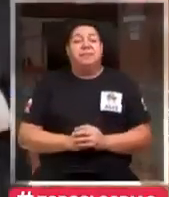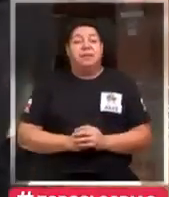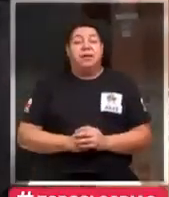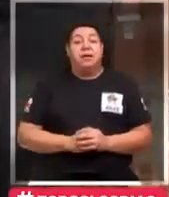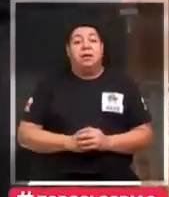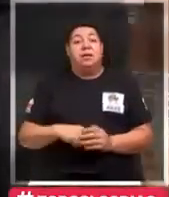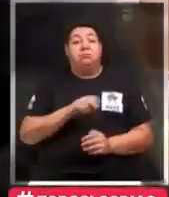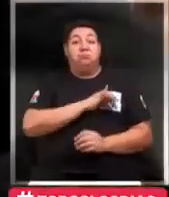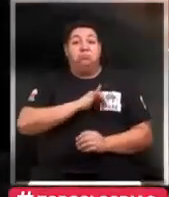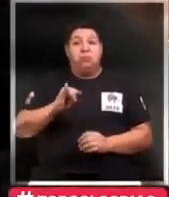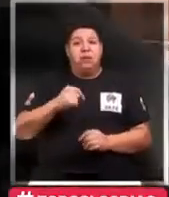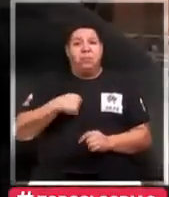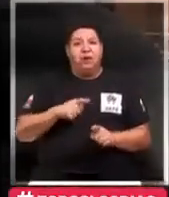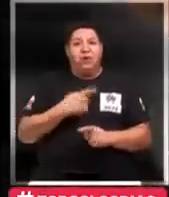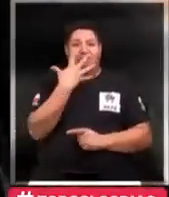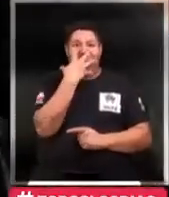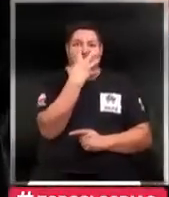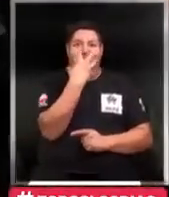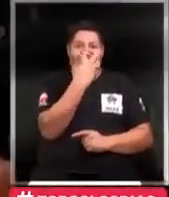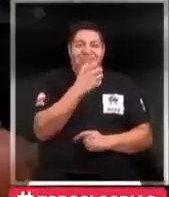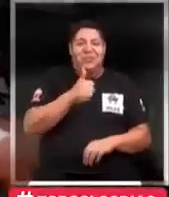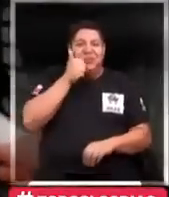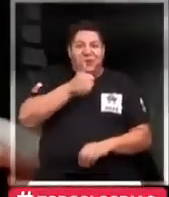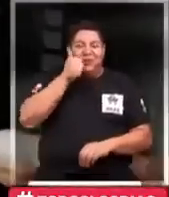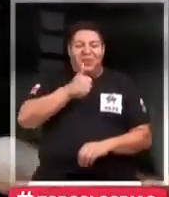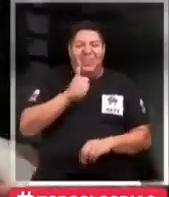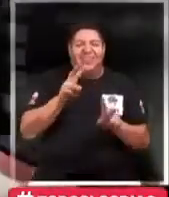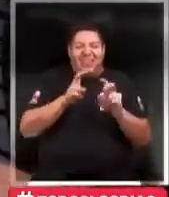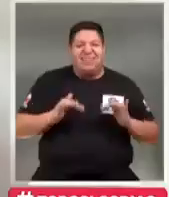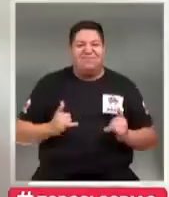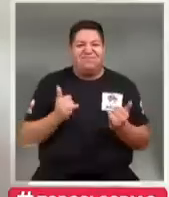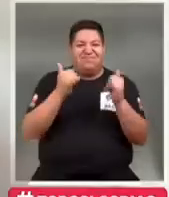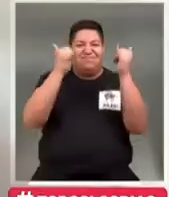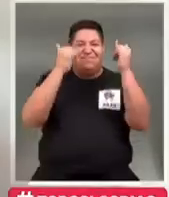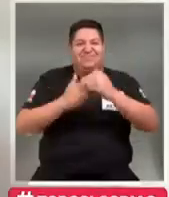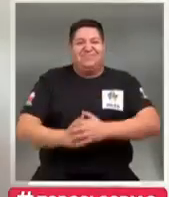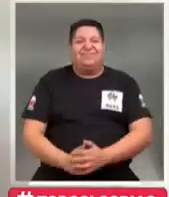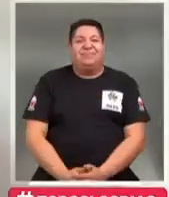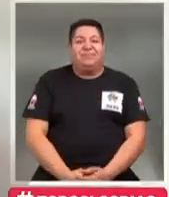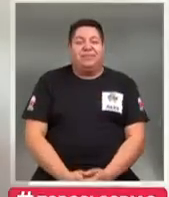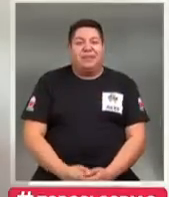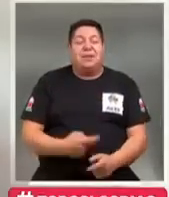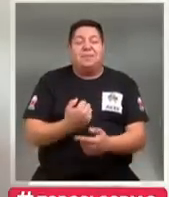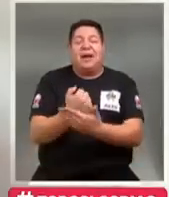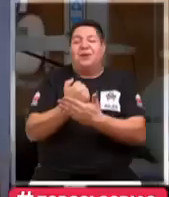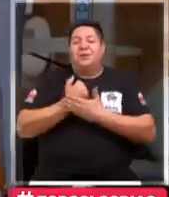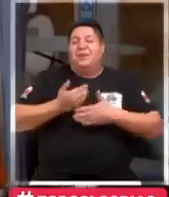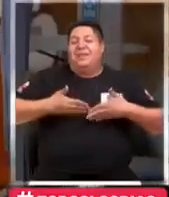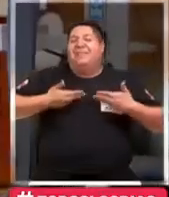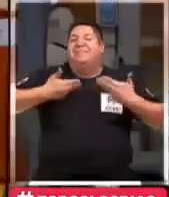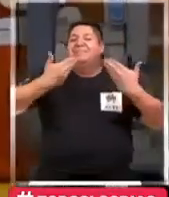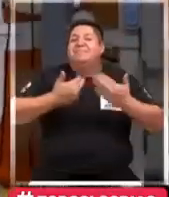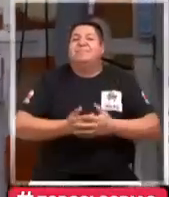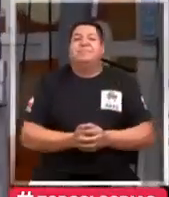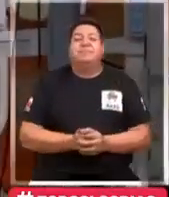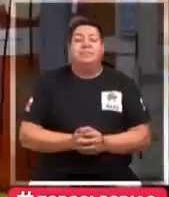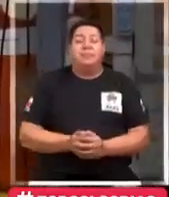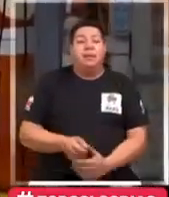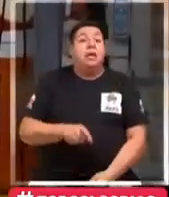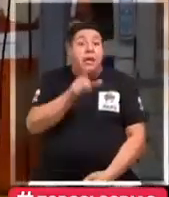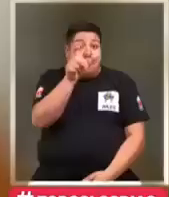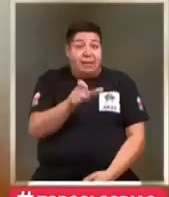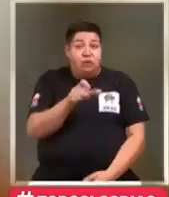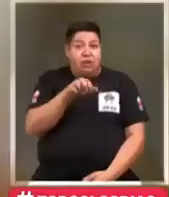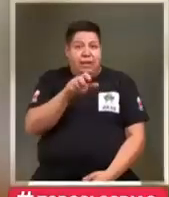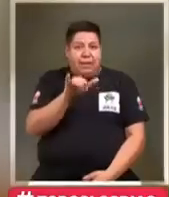después quería ir todos los días porque la pasaba bien. Me ayudó. La Emilia